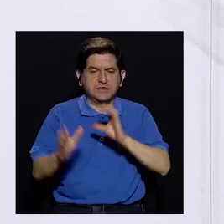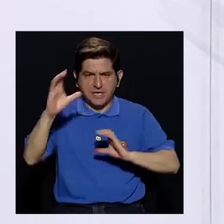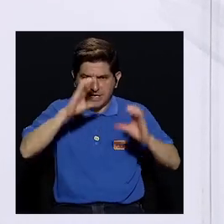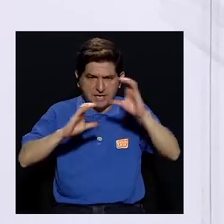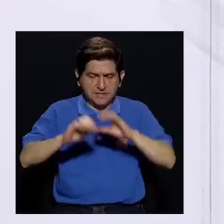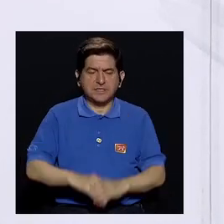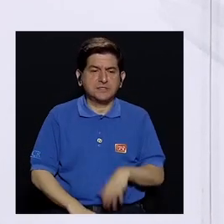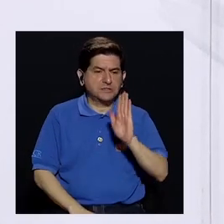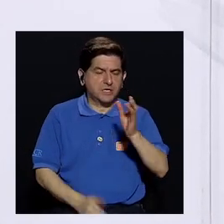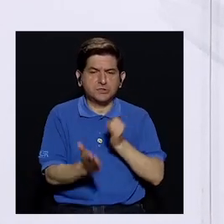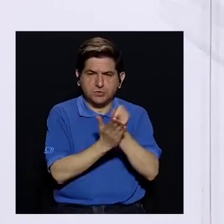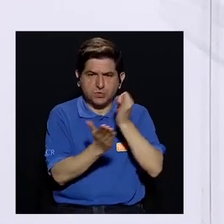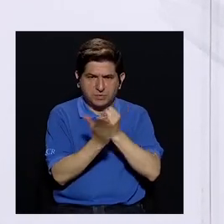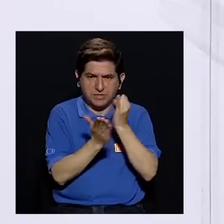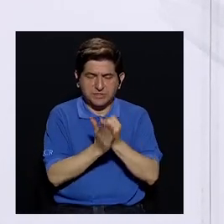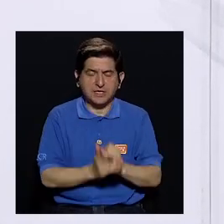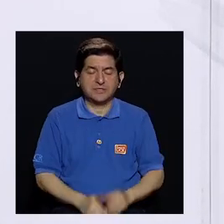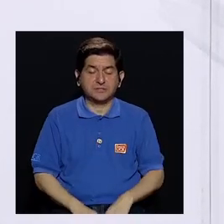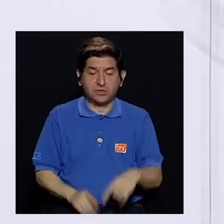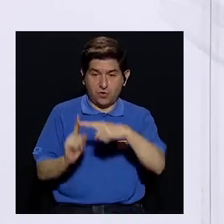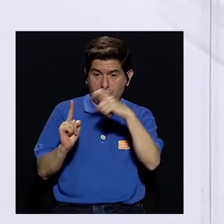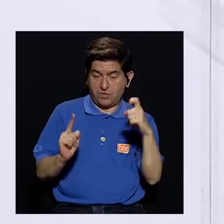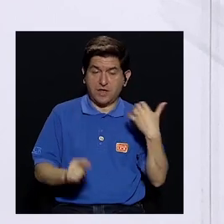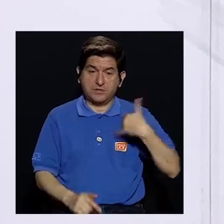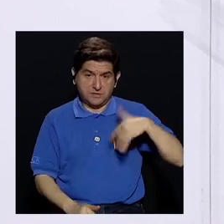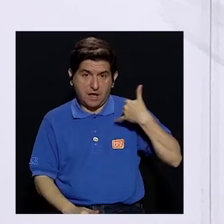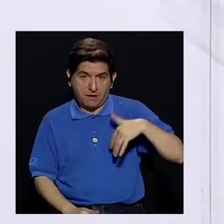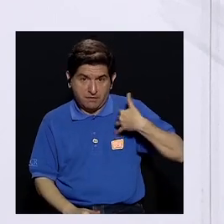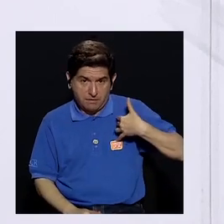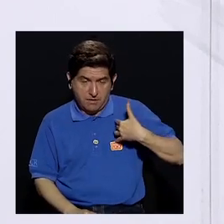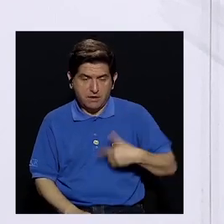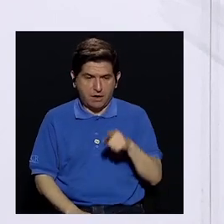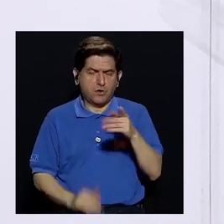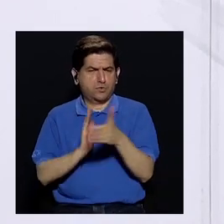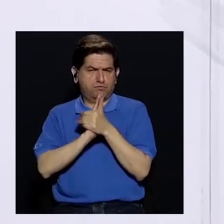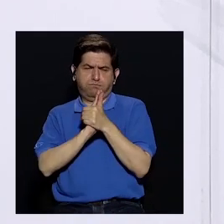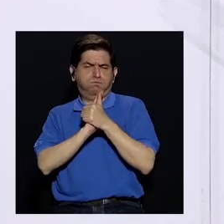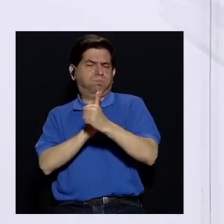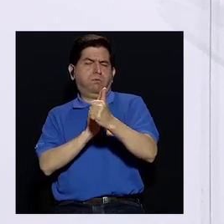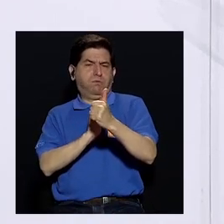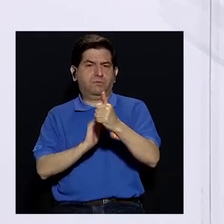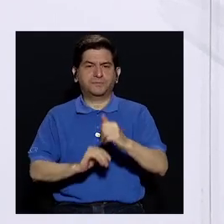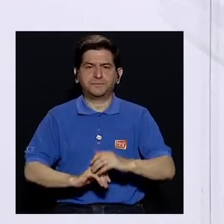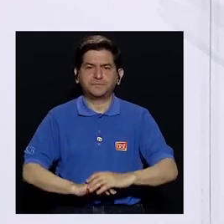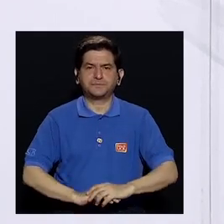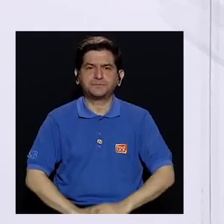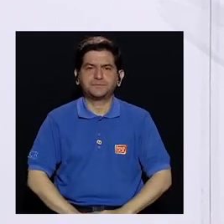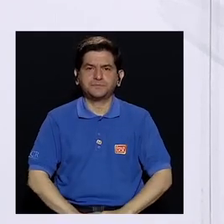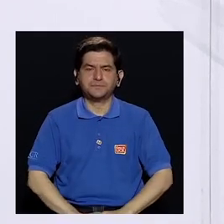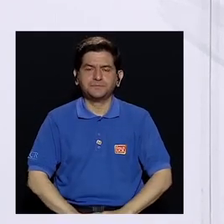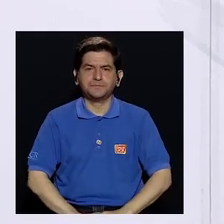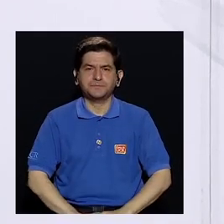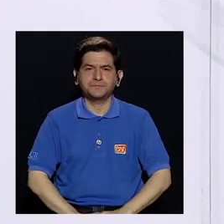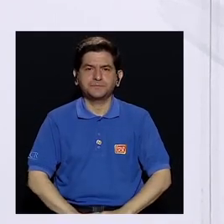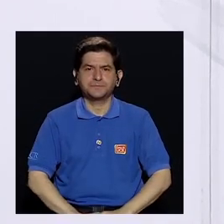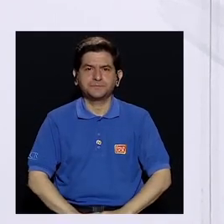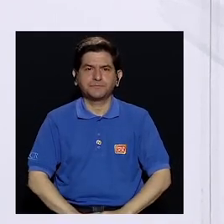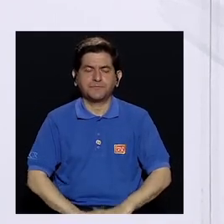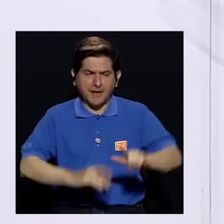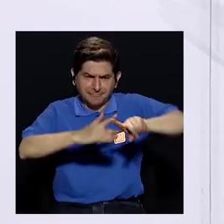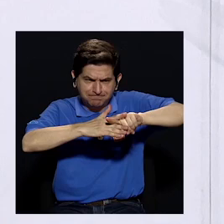por sus investigaciones en argentina con una potencia en todo caso